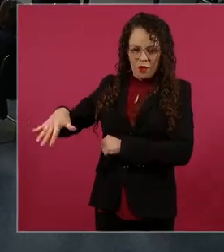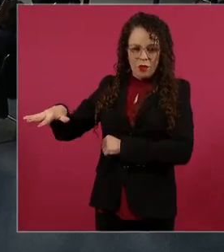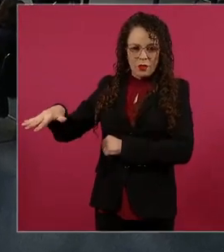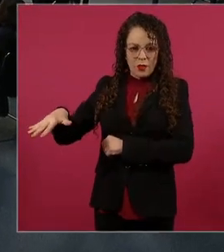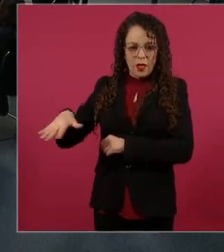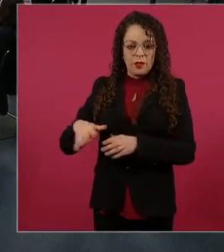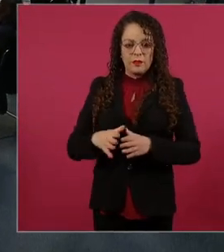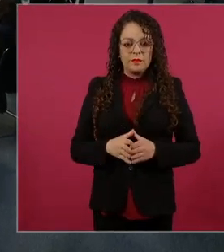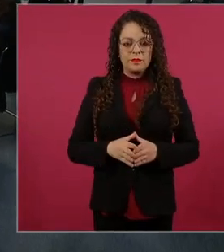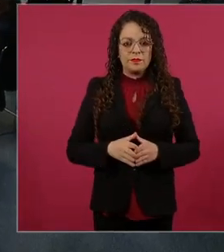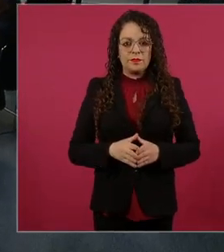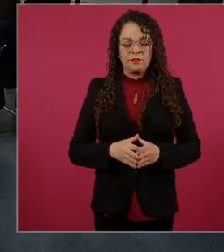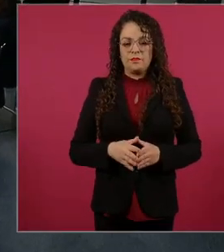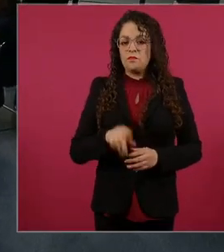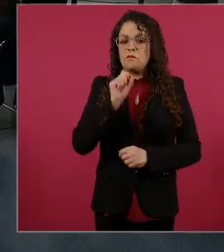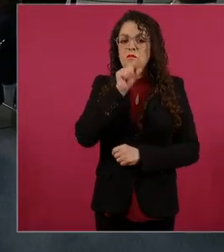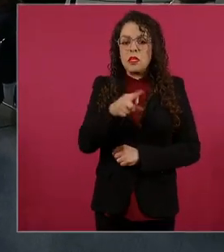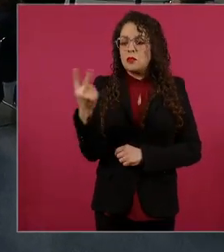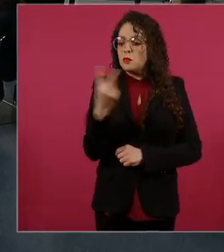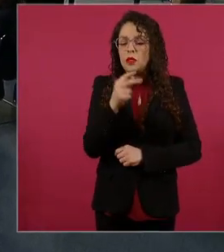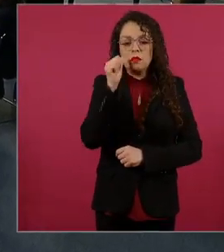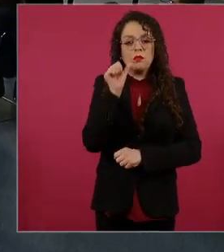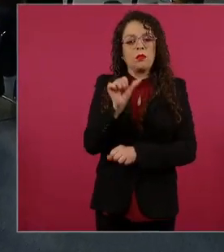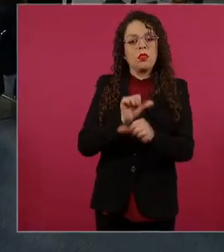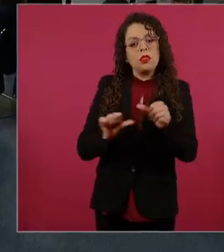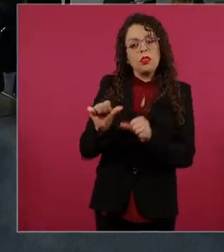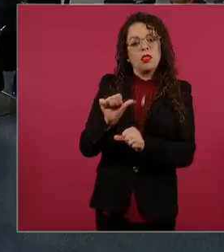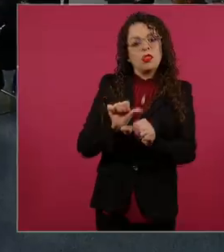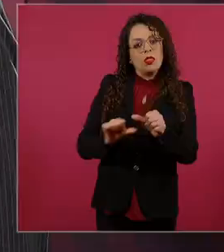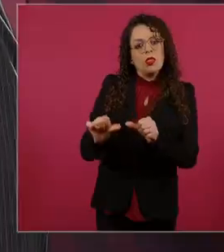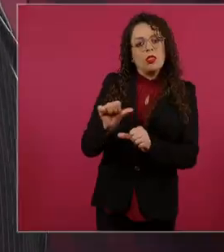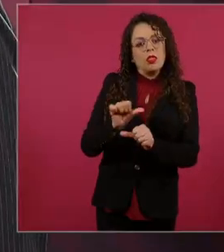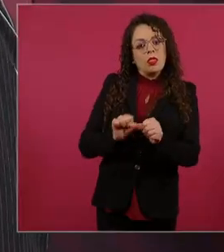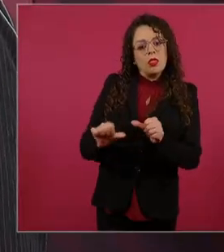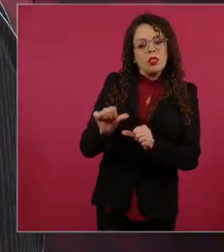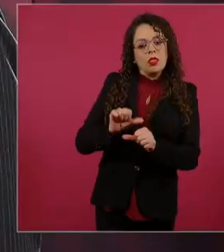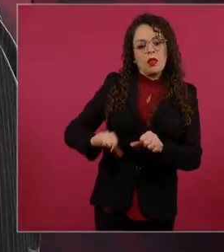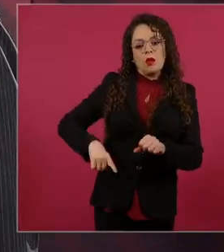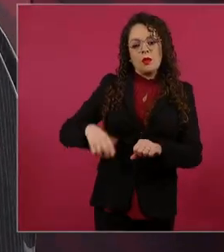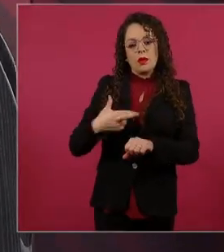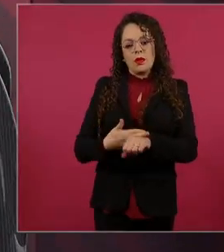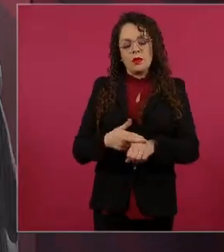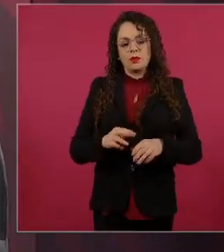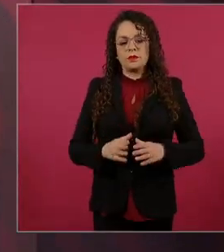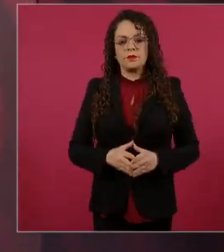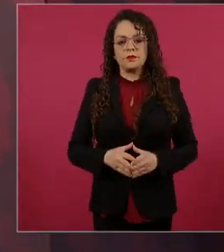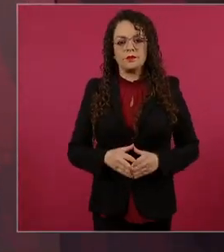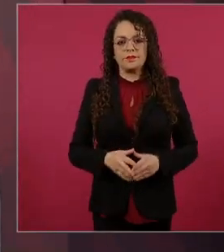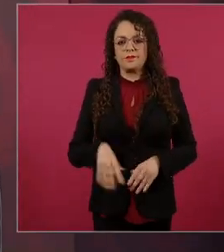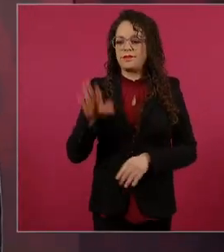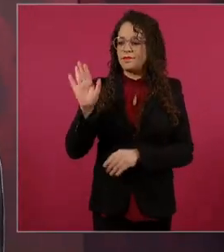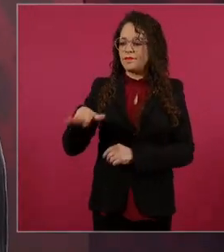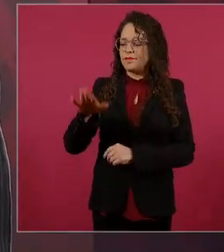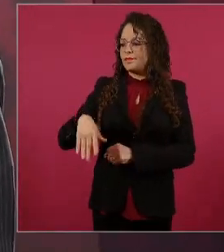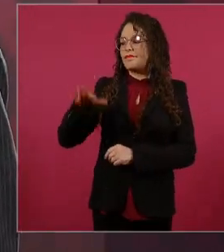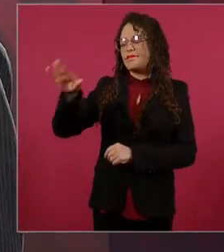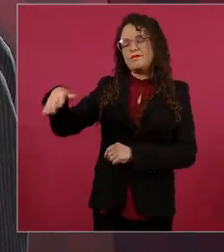cuando no era Pedro era Pablo y le pide un consejo dice tengo un periodista dice que